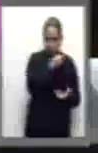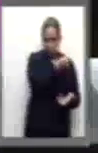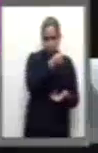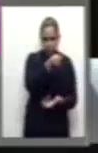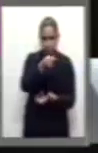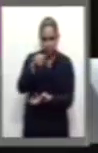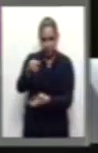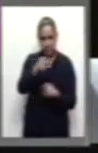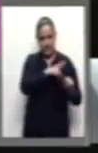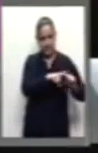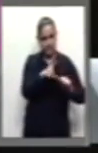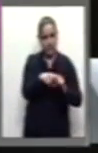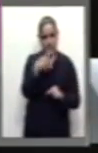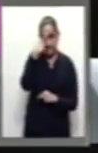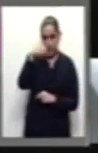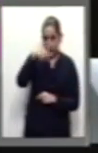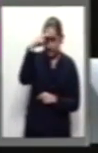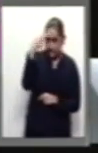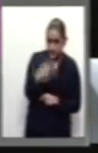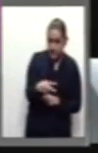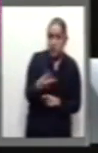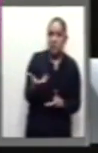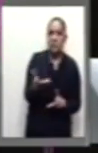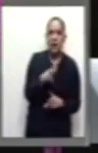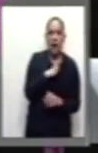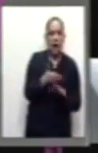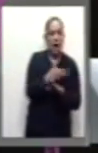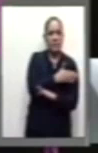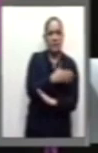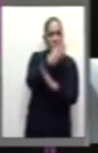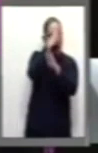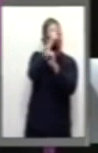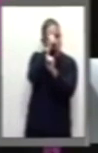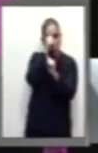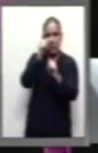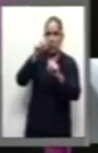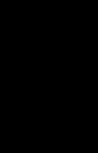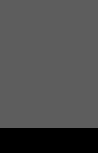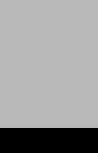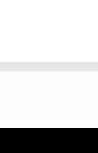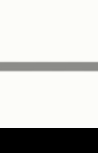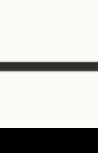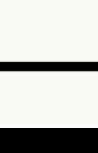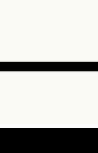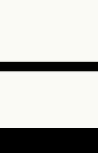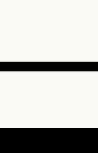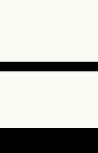especialmente cuando México ha firmado el Acuerdo de París. Muchas gracias.